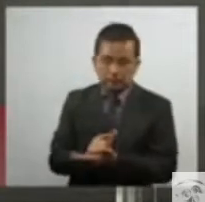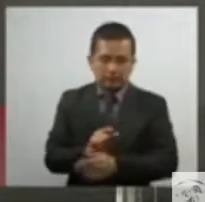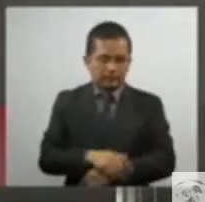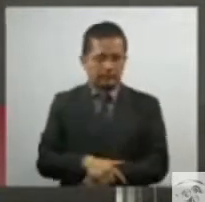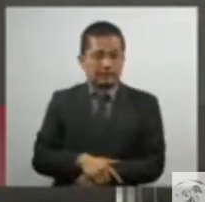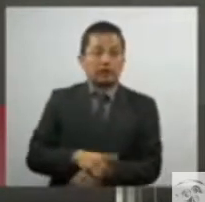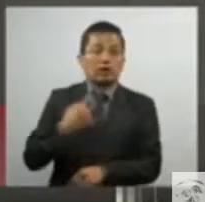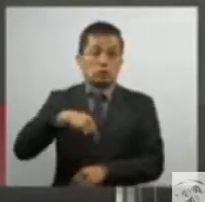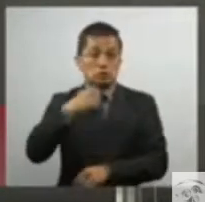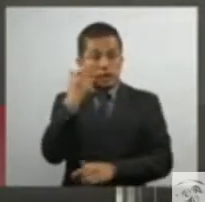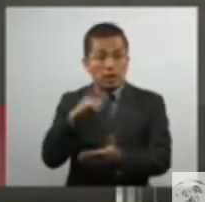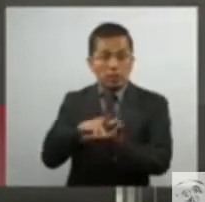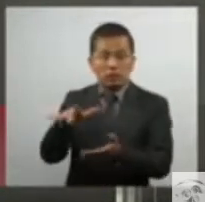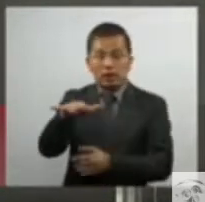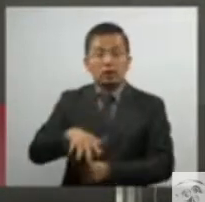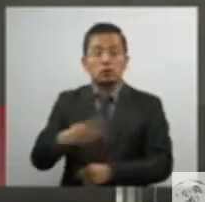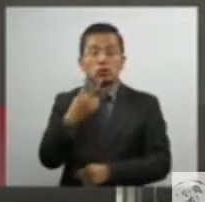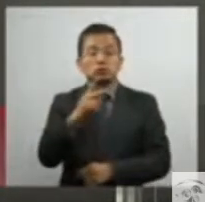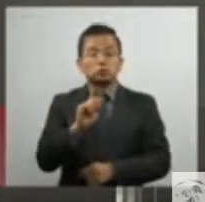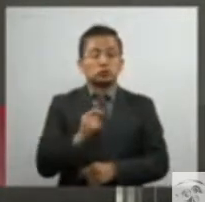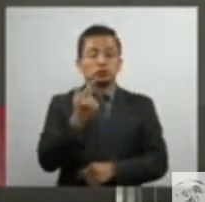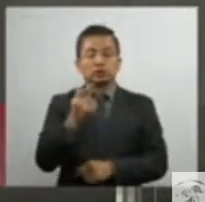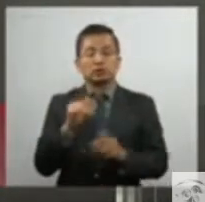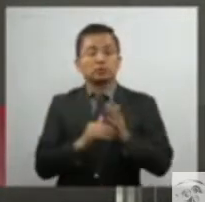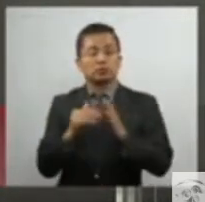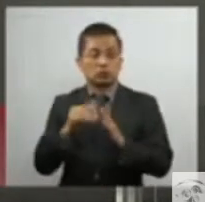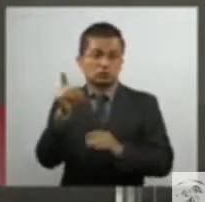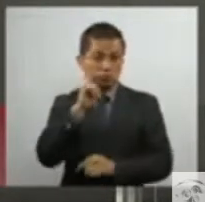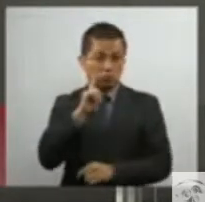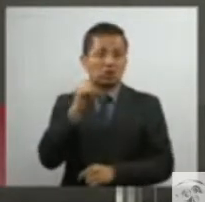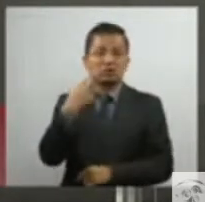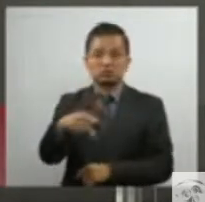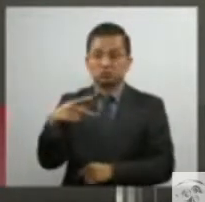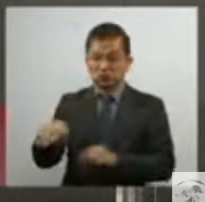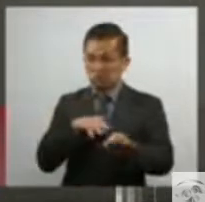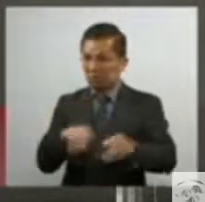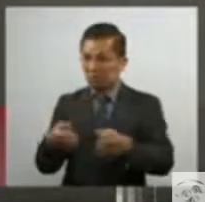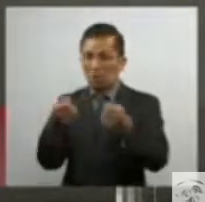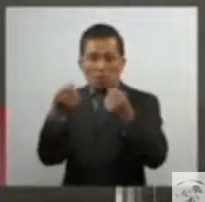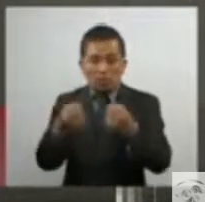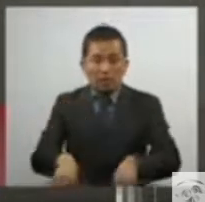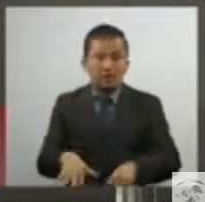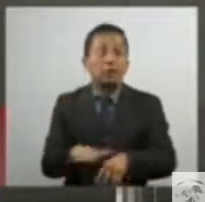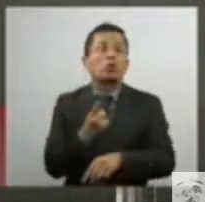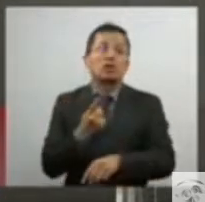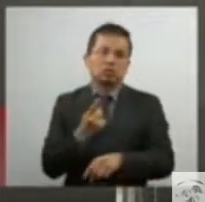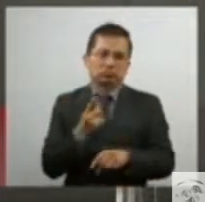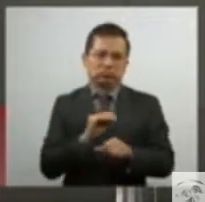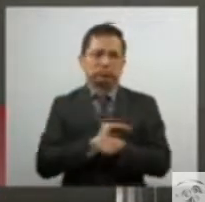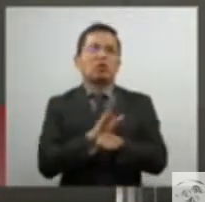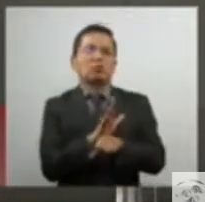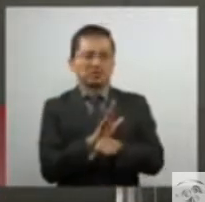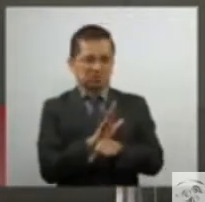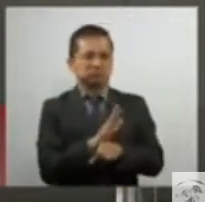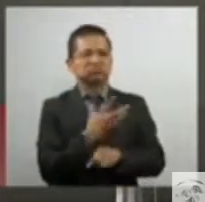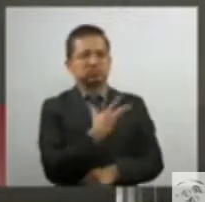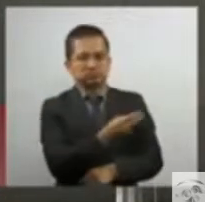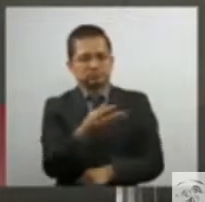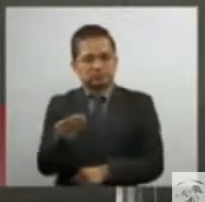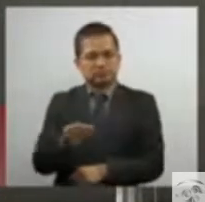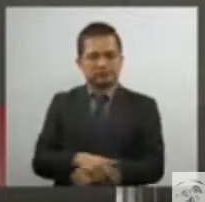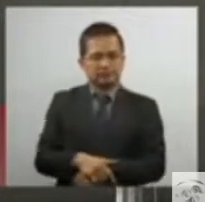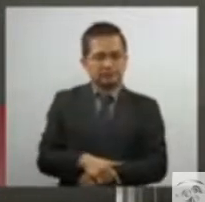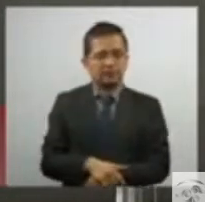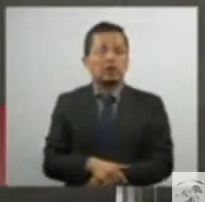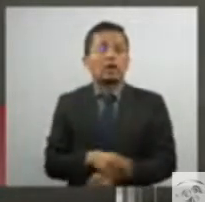a 2.7 millones de mujeres que han perdido su fuente de ingreso a causa de la pandemia. Con ello podemos